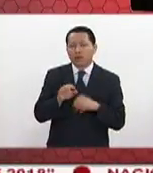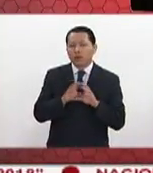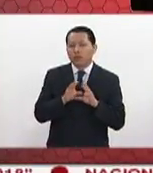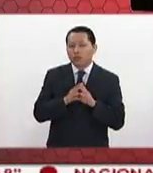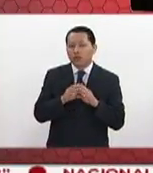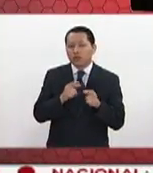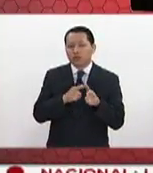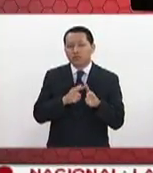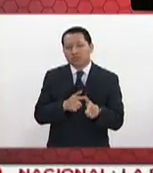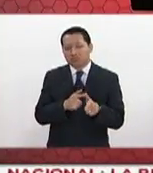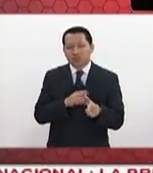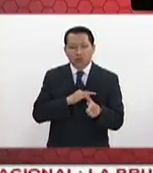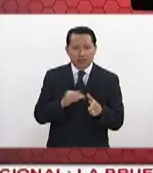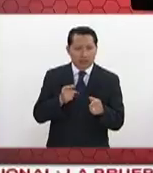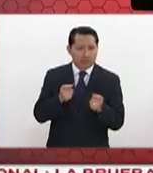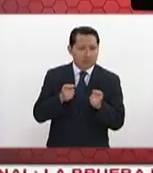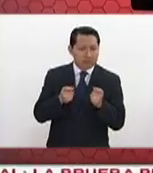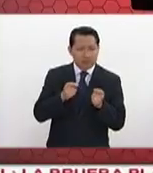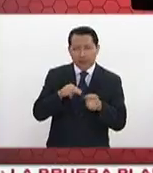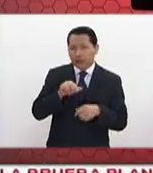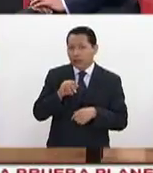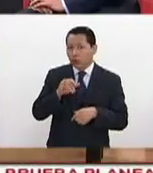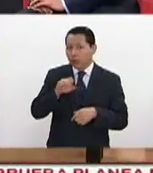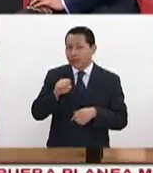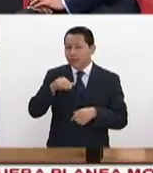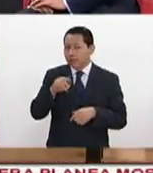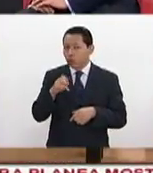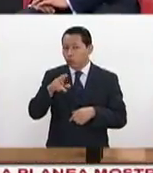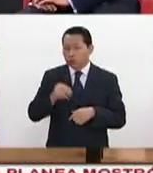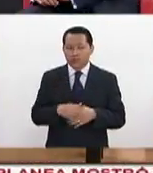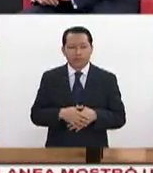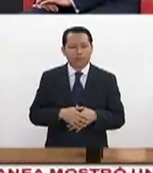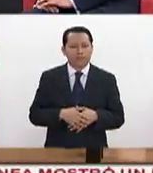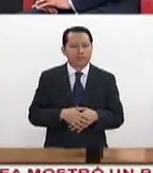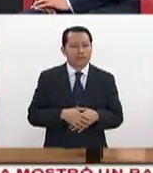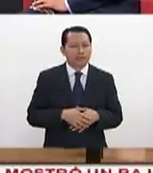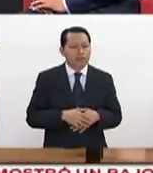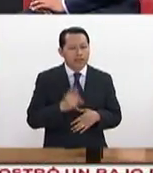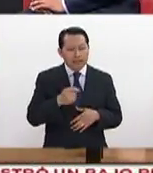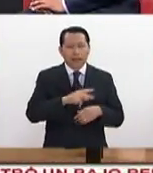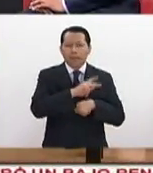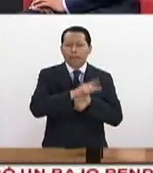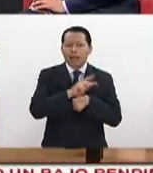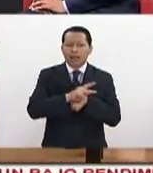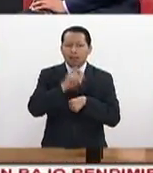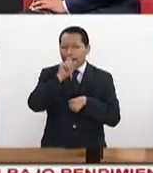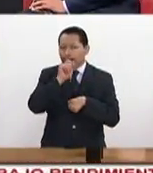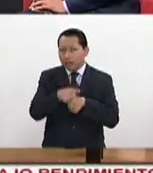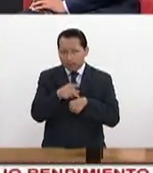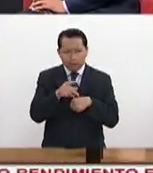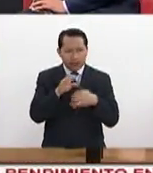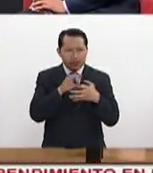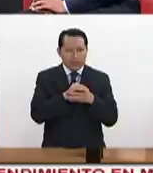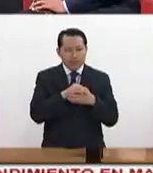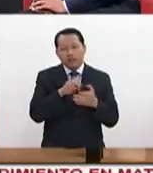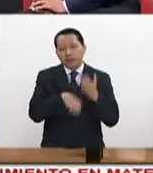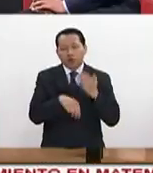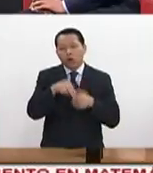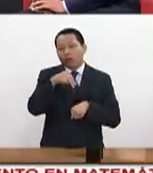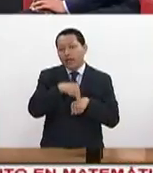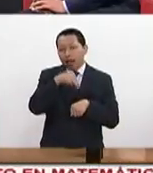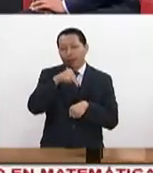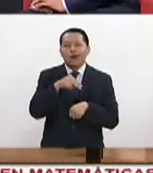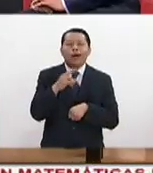precisamente mantenerse en el poder a Nicolás Maduro? Pues son países que tienen la misma línea, se cuenta,